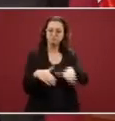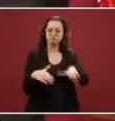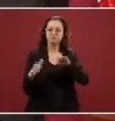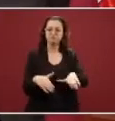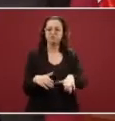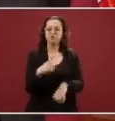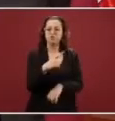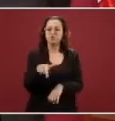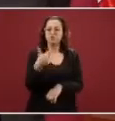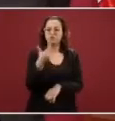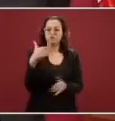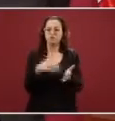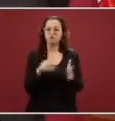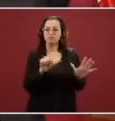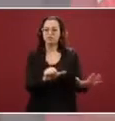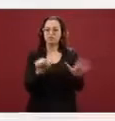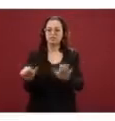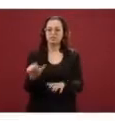encuentran activos laborando